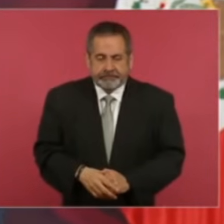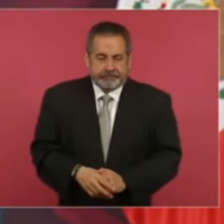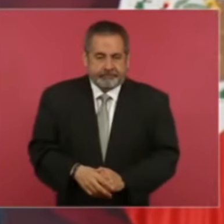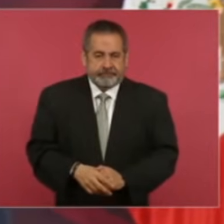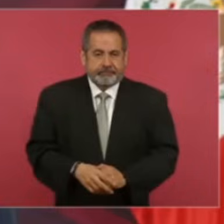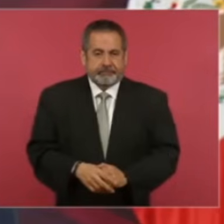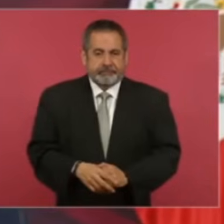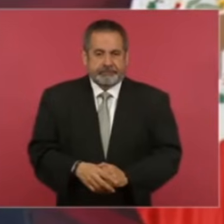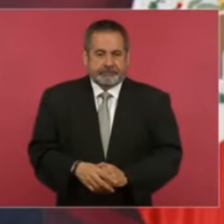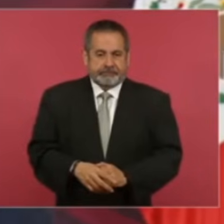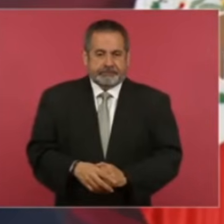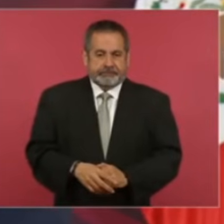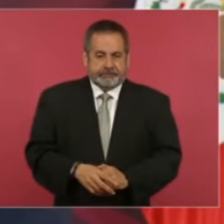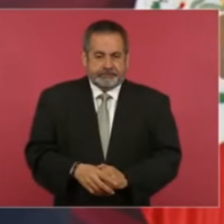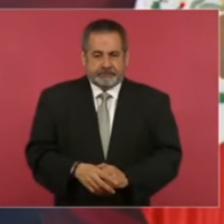de la